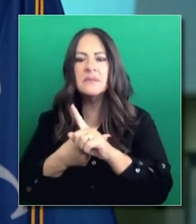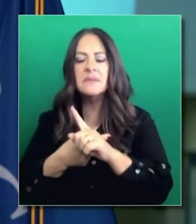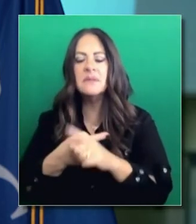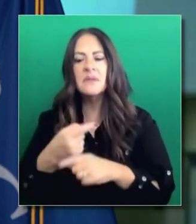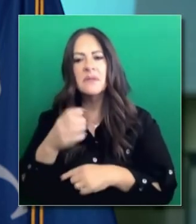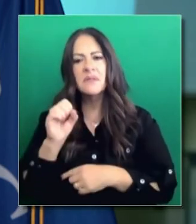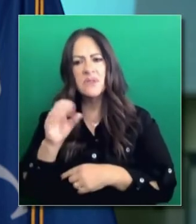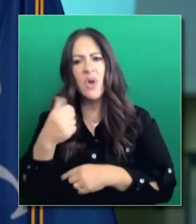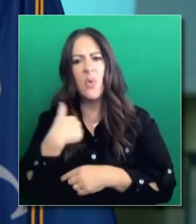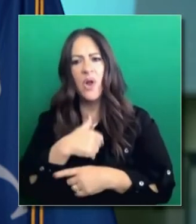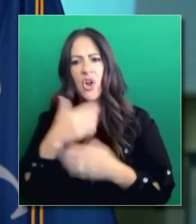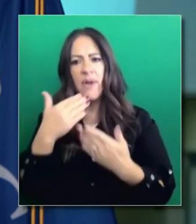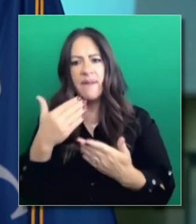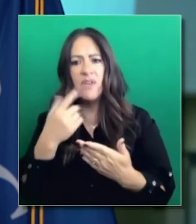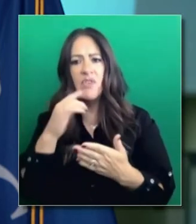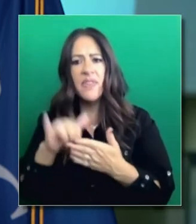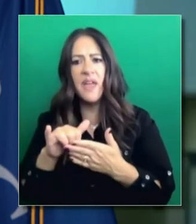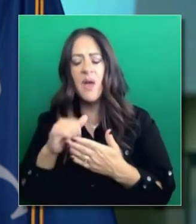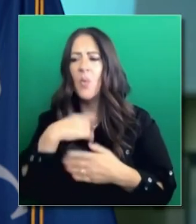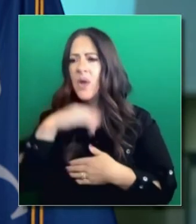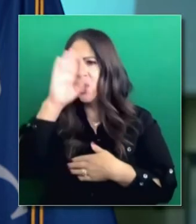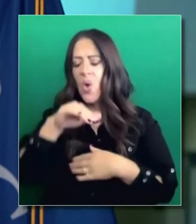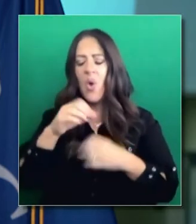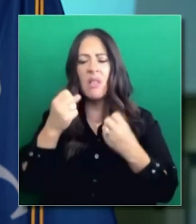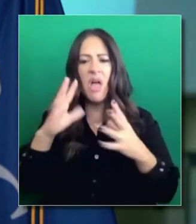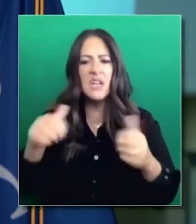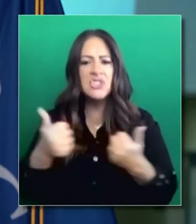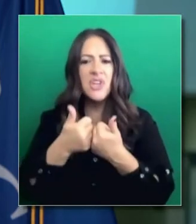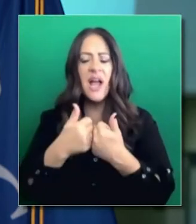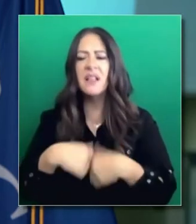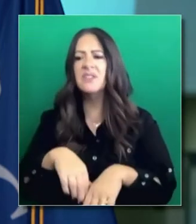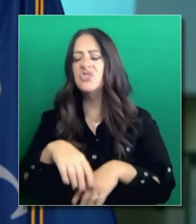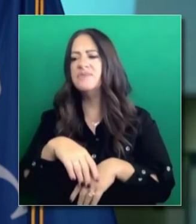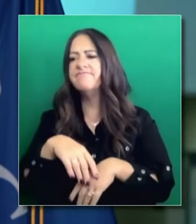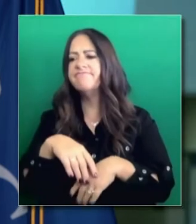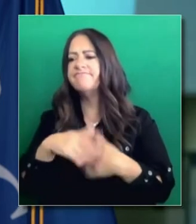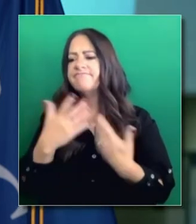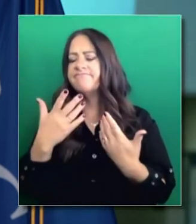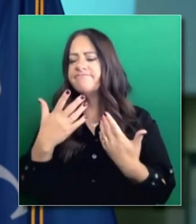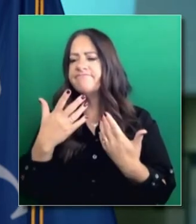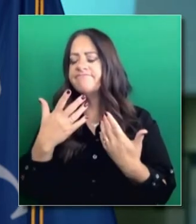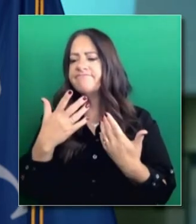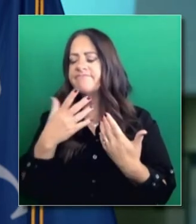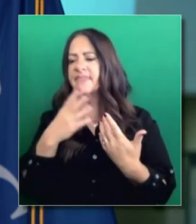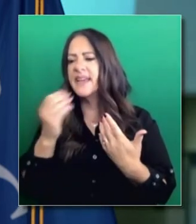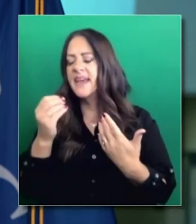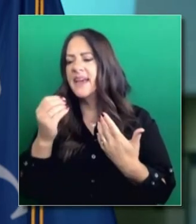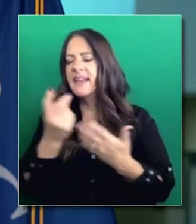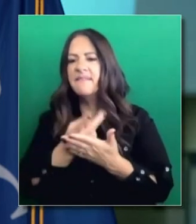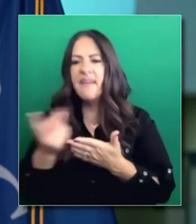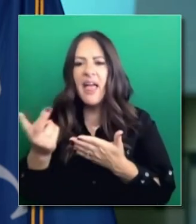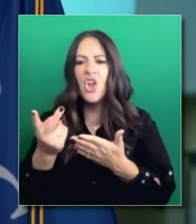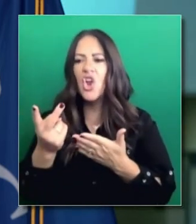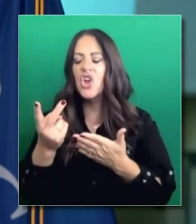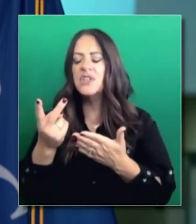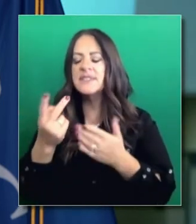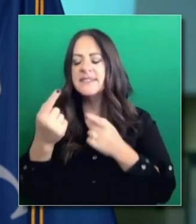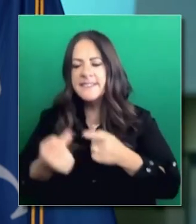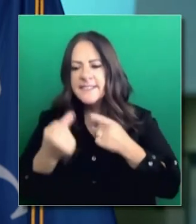muy conscientes de los traspiés, los retos y las oportunidades,